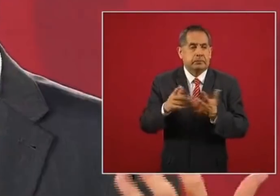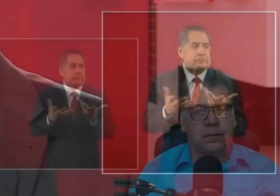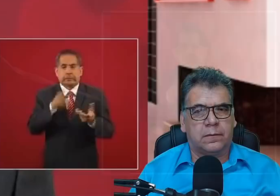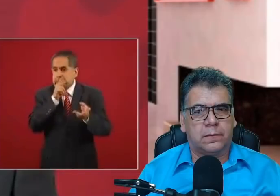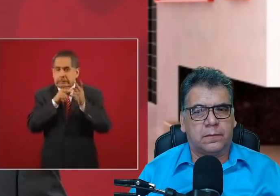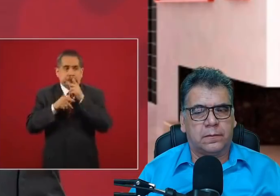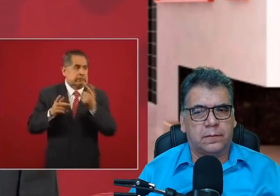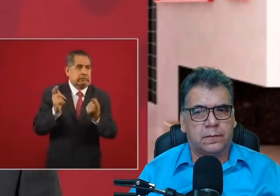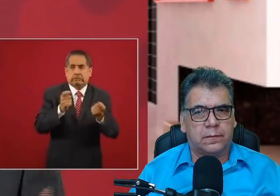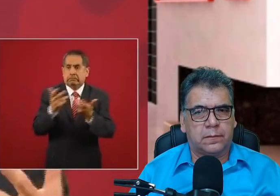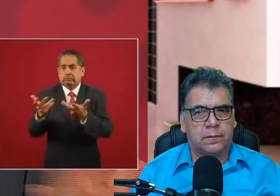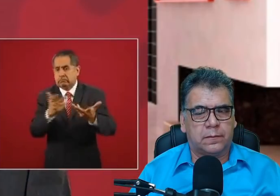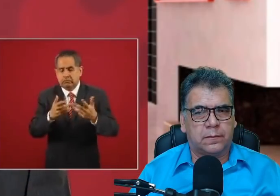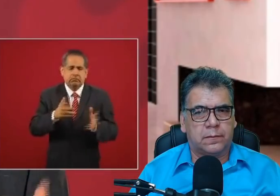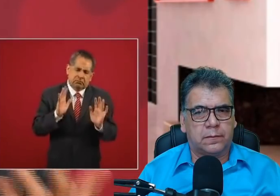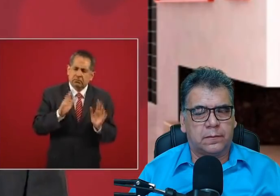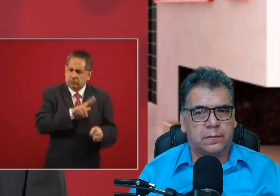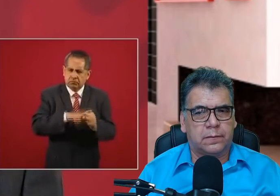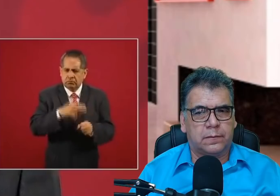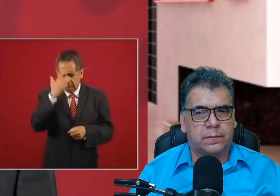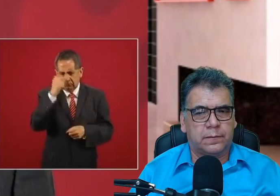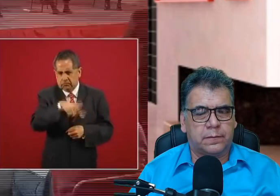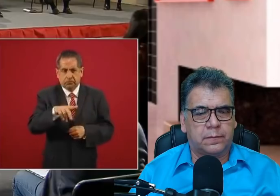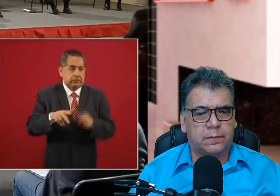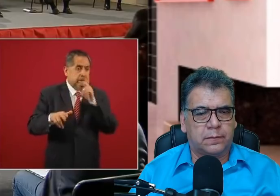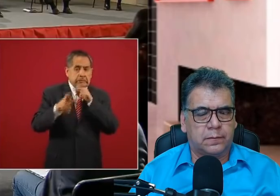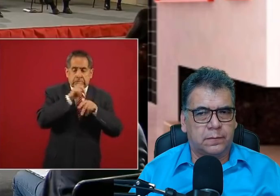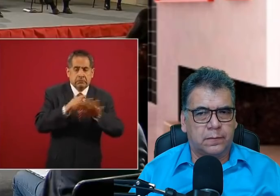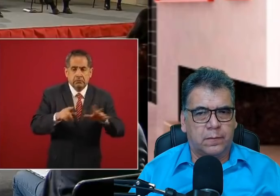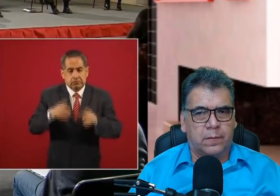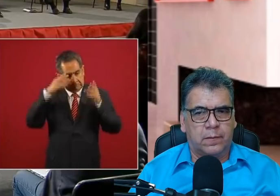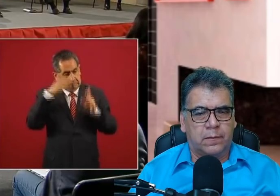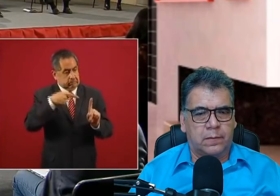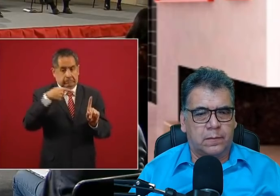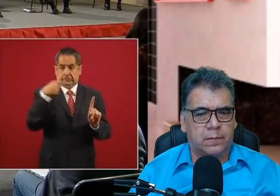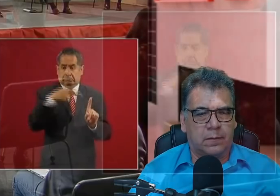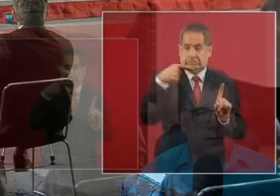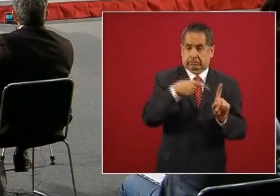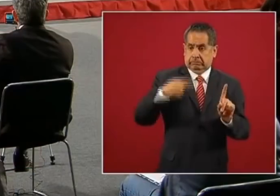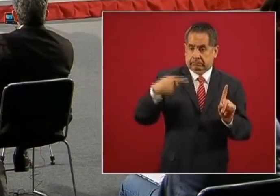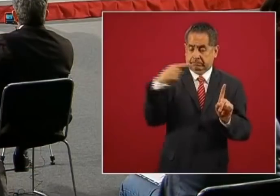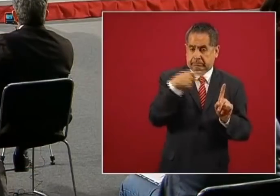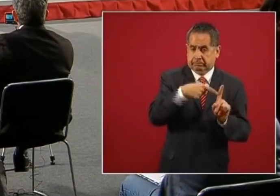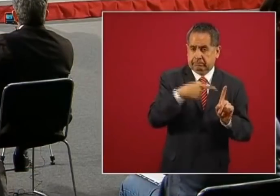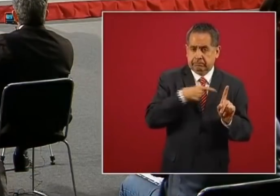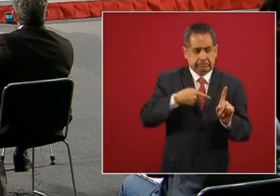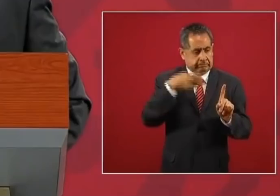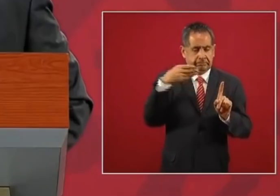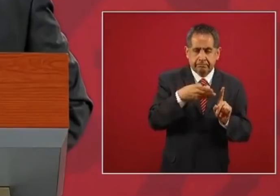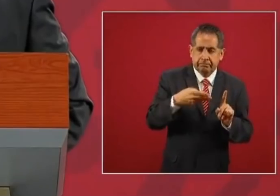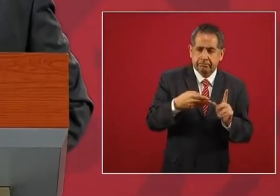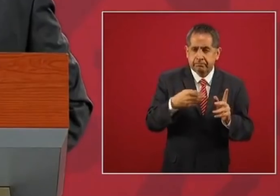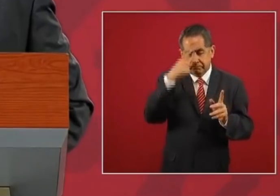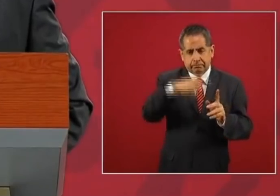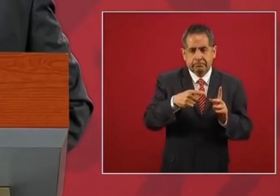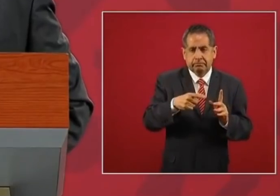ansiedad social, legítima, natural, esperable, que se focalice en la persona la acción